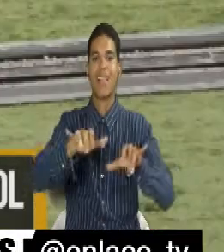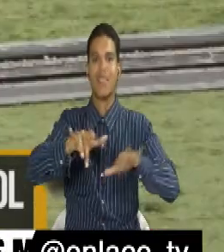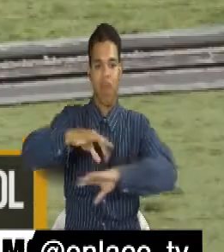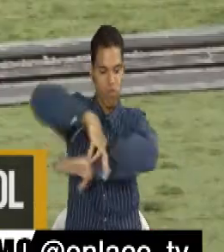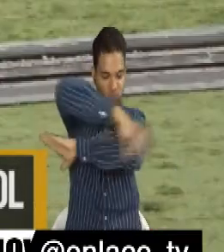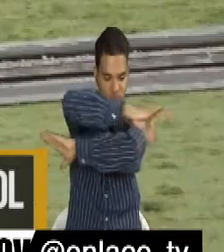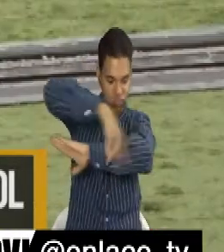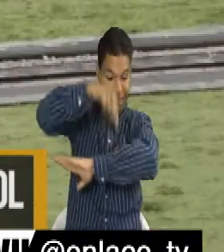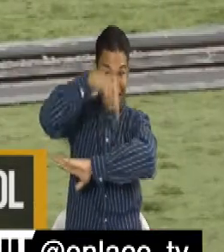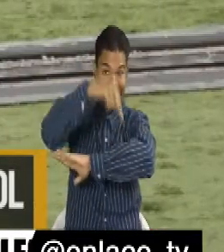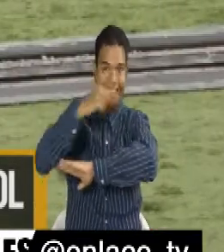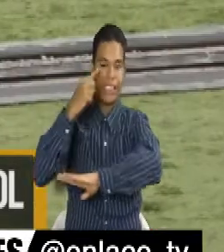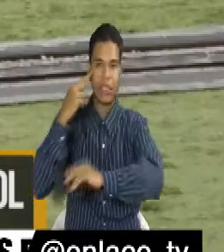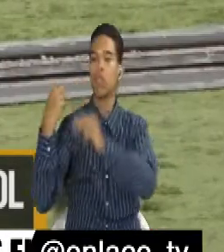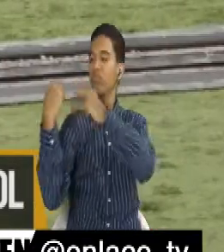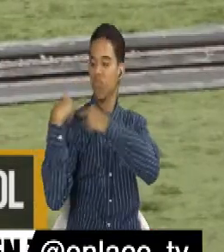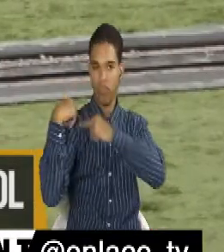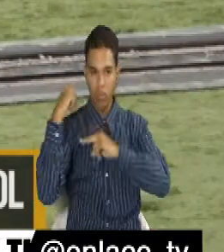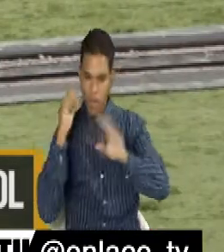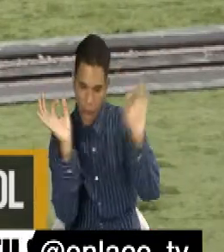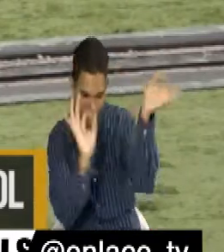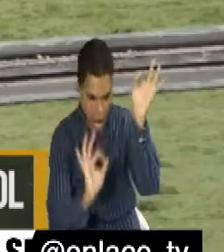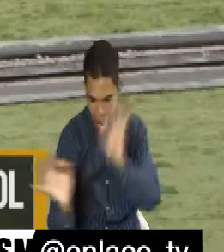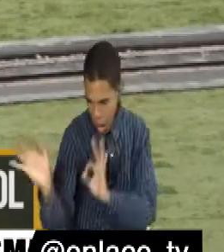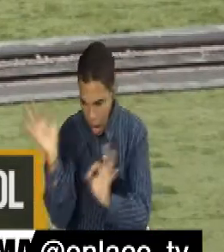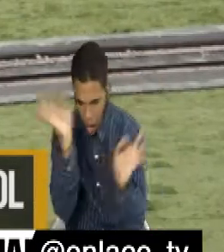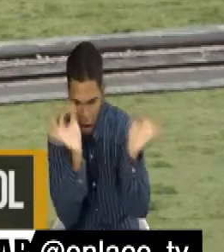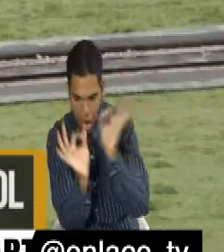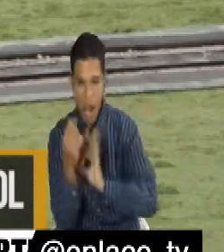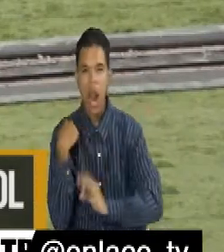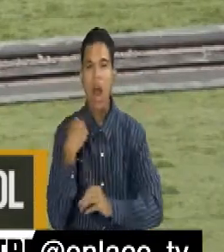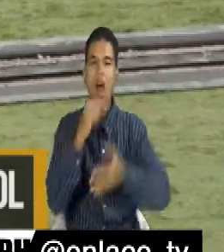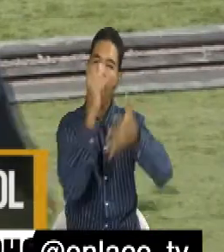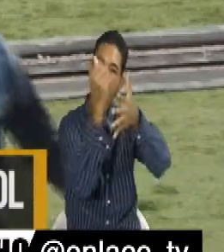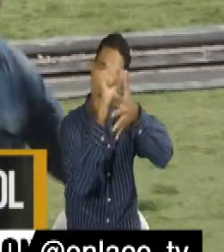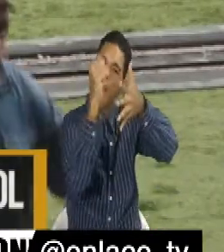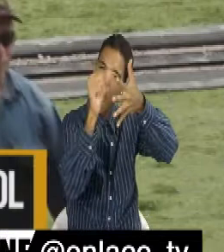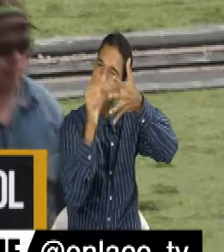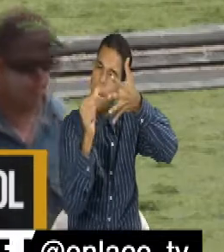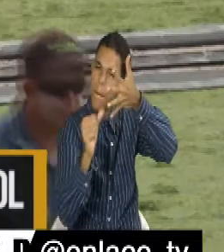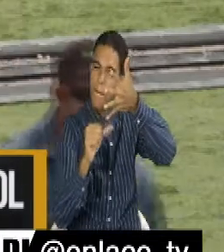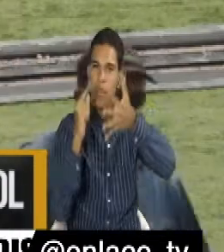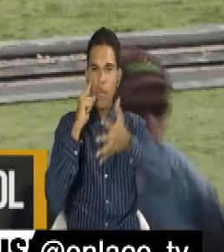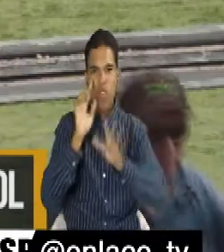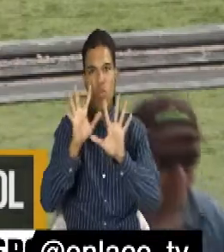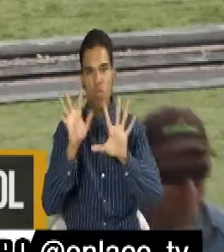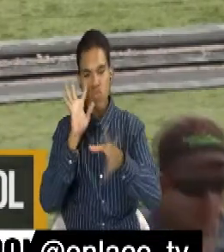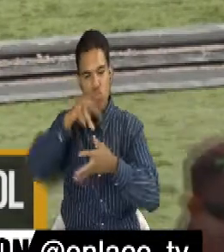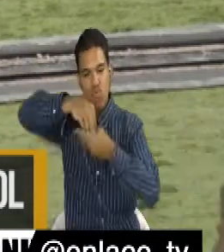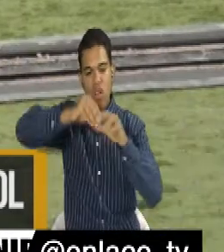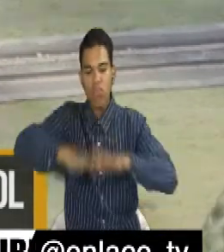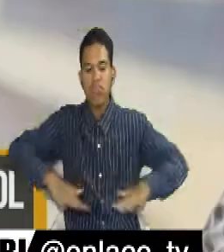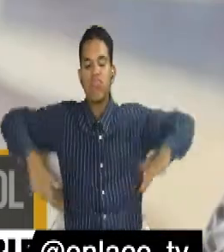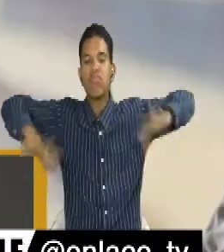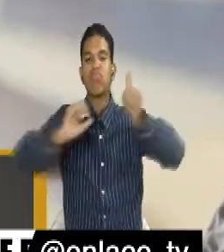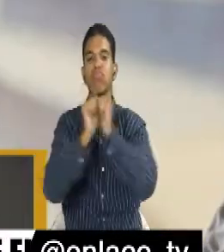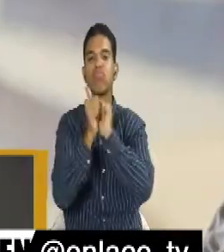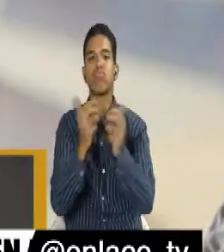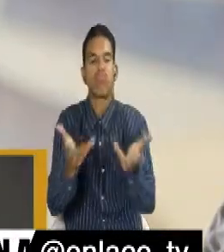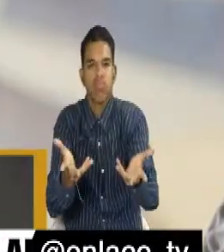supervisión, especificó los aspectos técnicos que enmarcan el proyecto de modernización del complejo deportivo. Son todo lo que tiene que